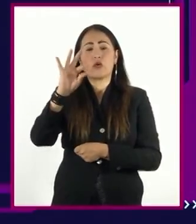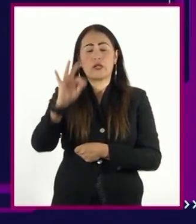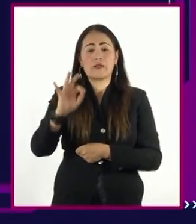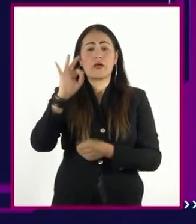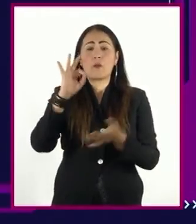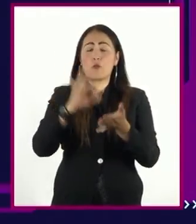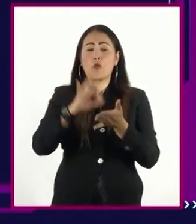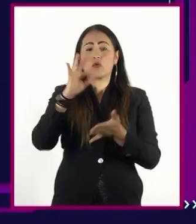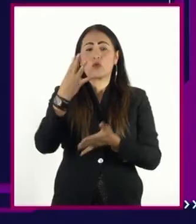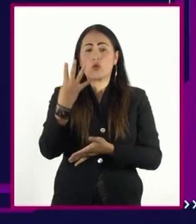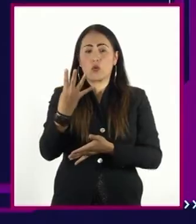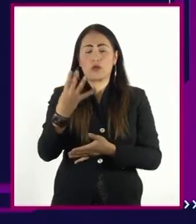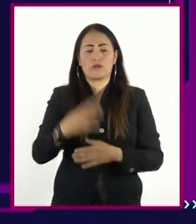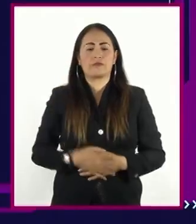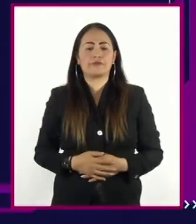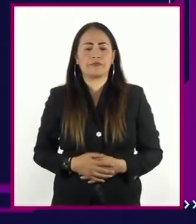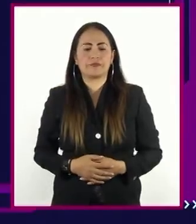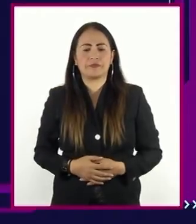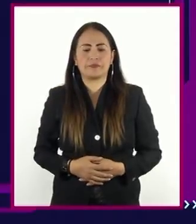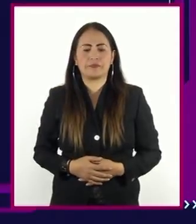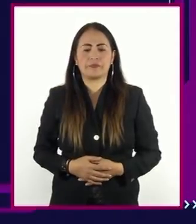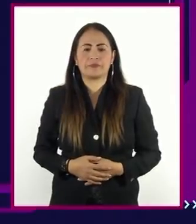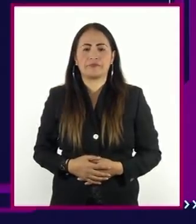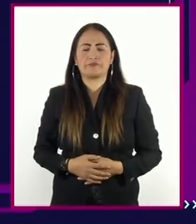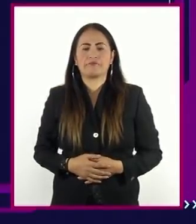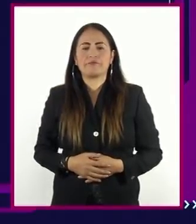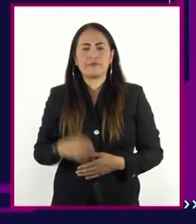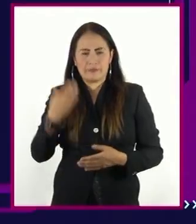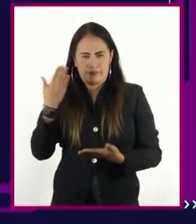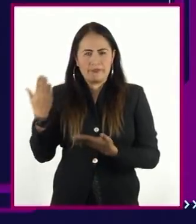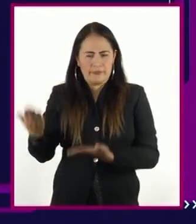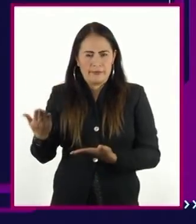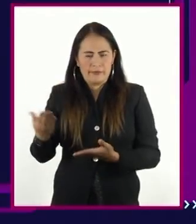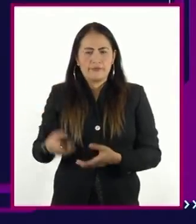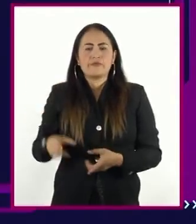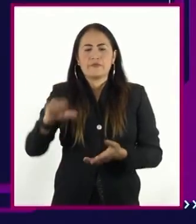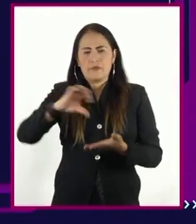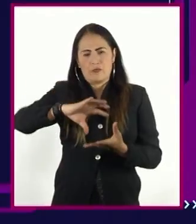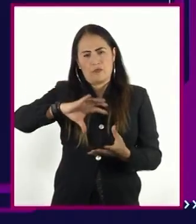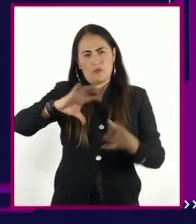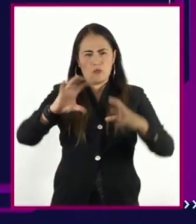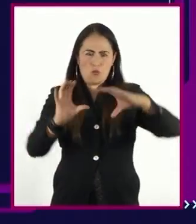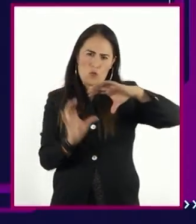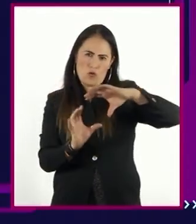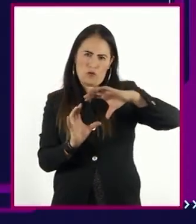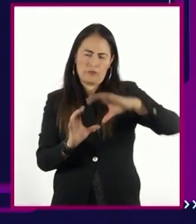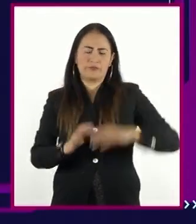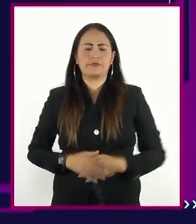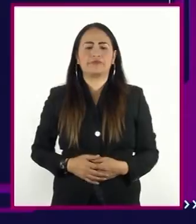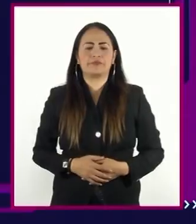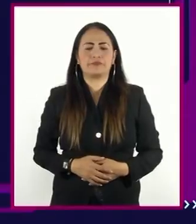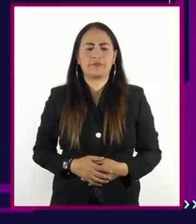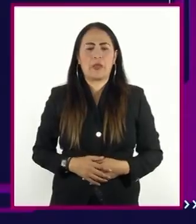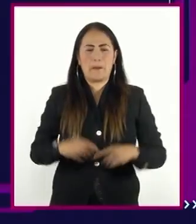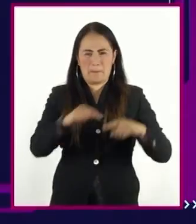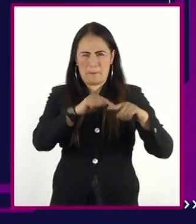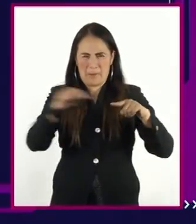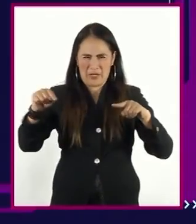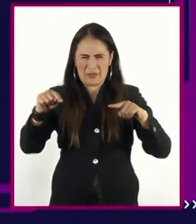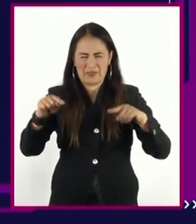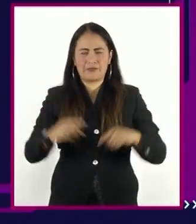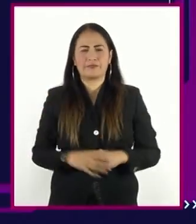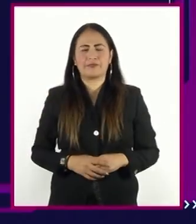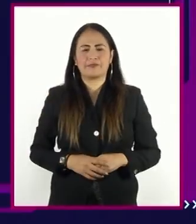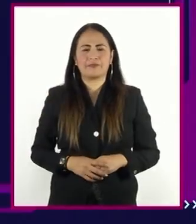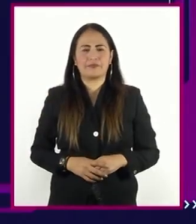grados. Colocamos el transportador en el centro del círculo, pero ahora nos apoyamos en la marca anterior